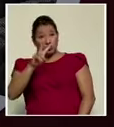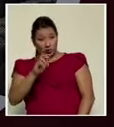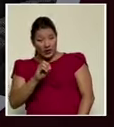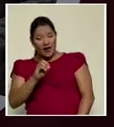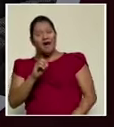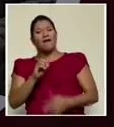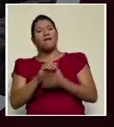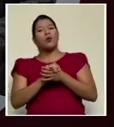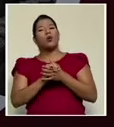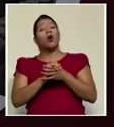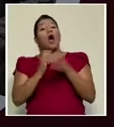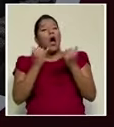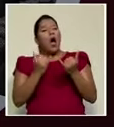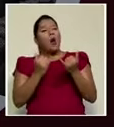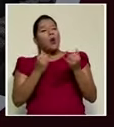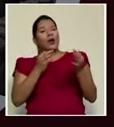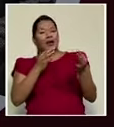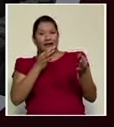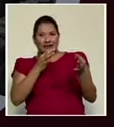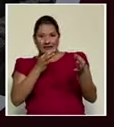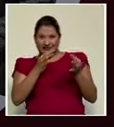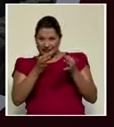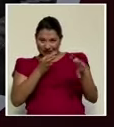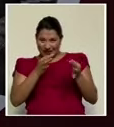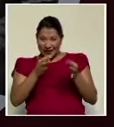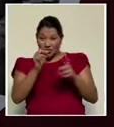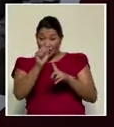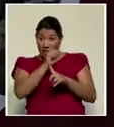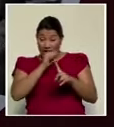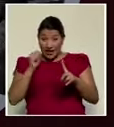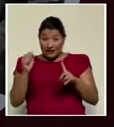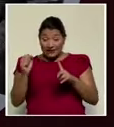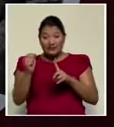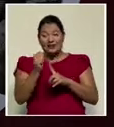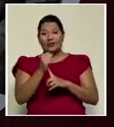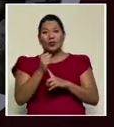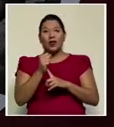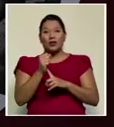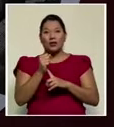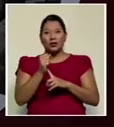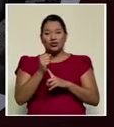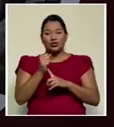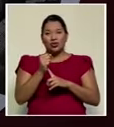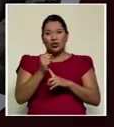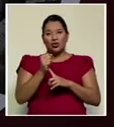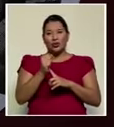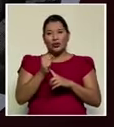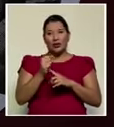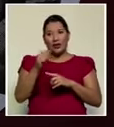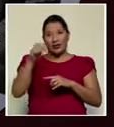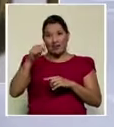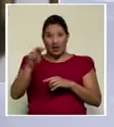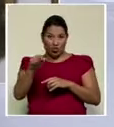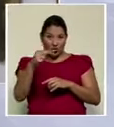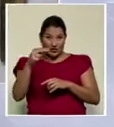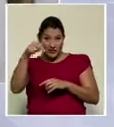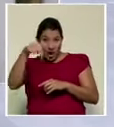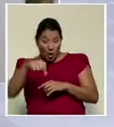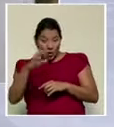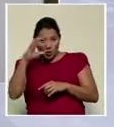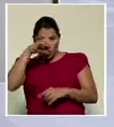y contextualizando el caso a lo largo de este largo día informativo para